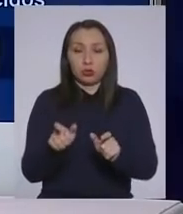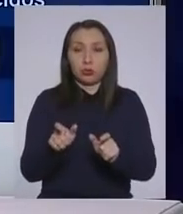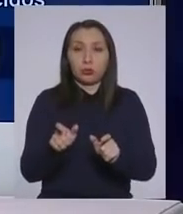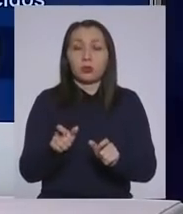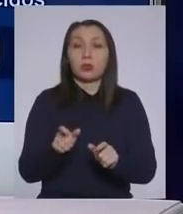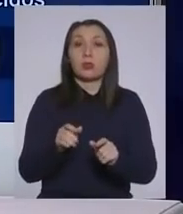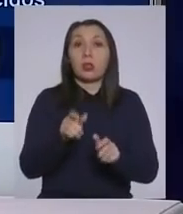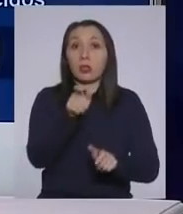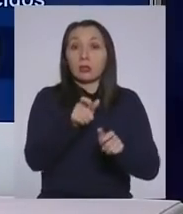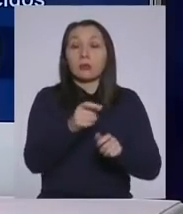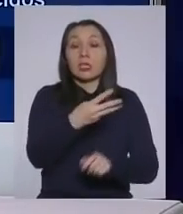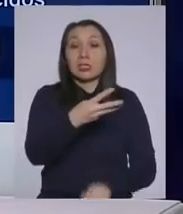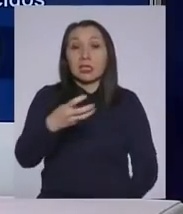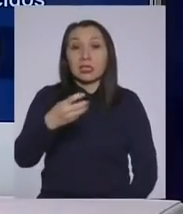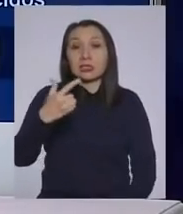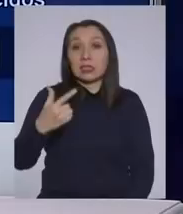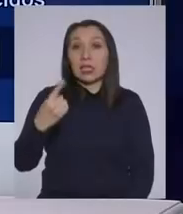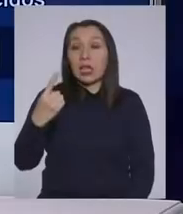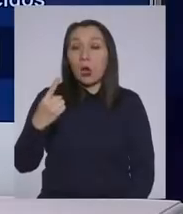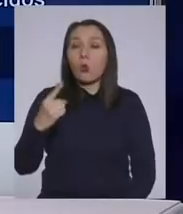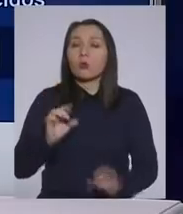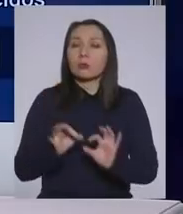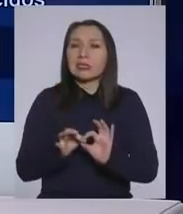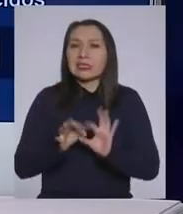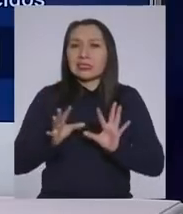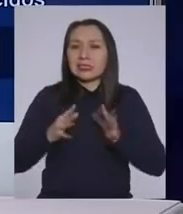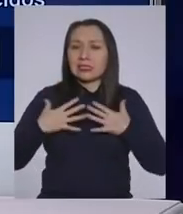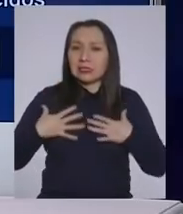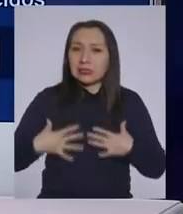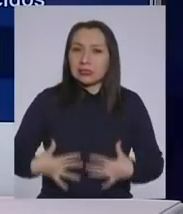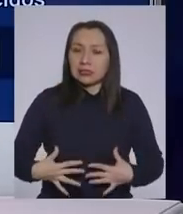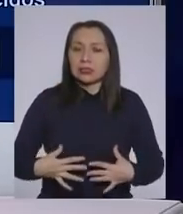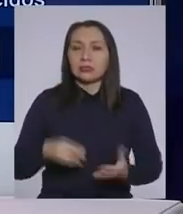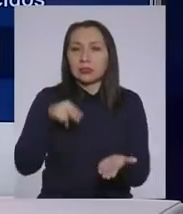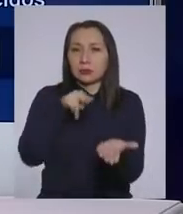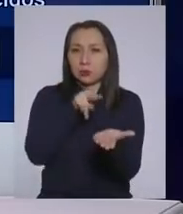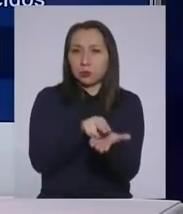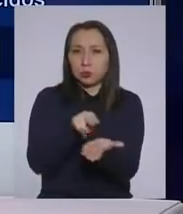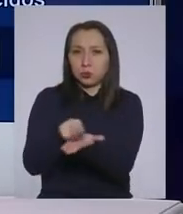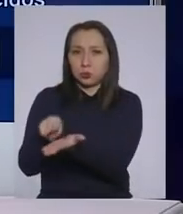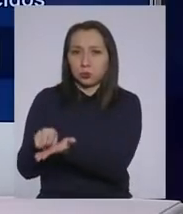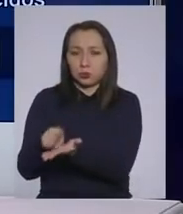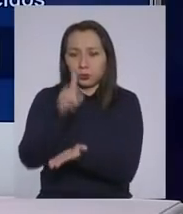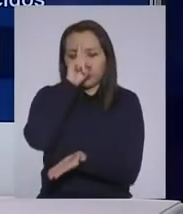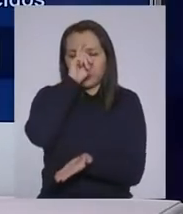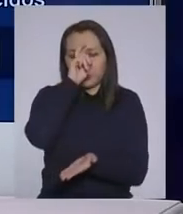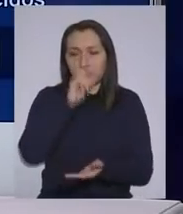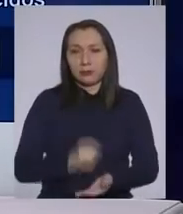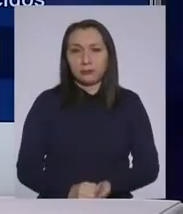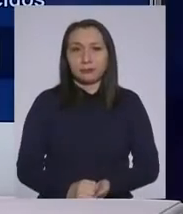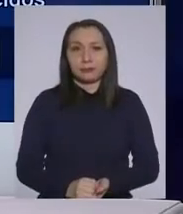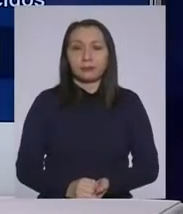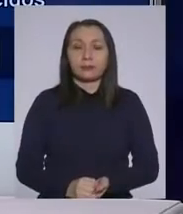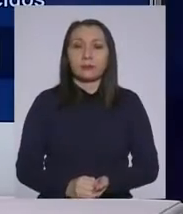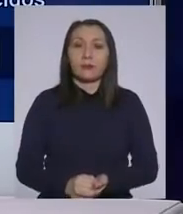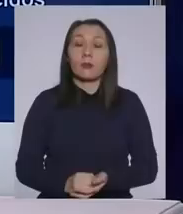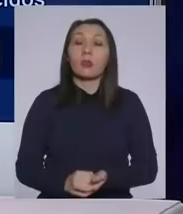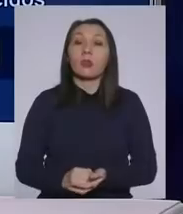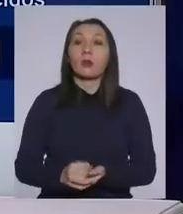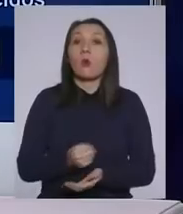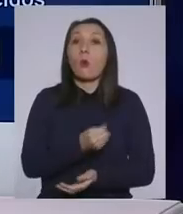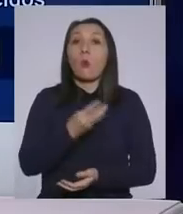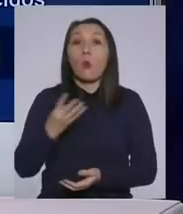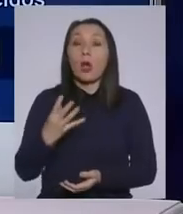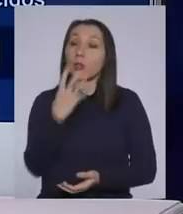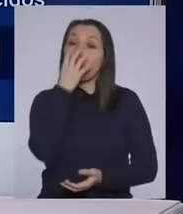y de ellas 371 se encuentran en un estado crítico. En cuanto a la cantidad